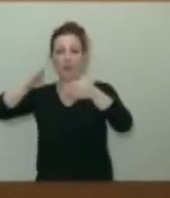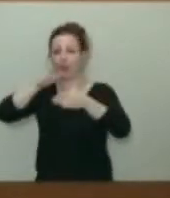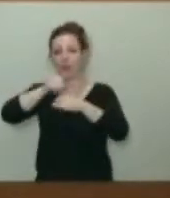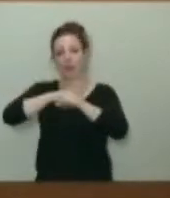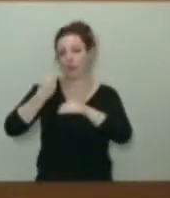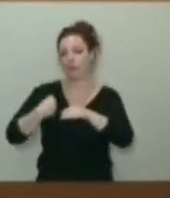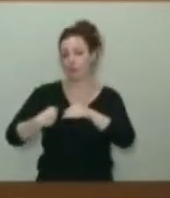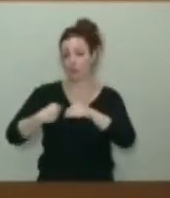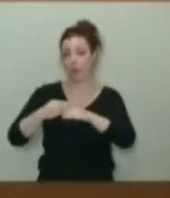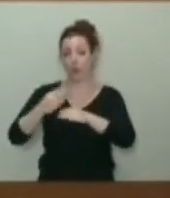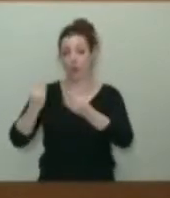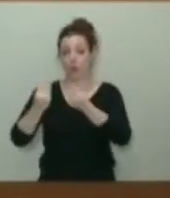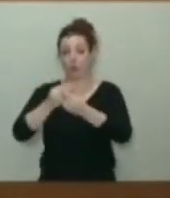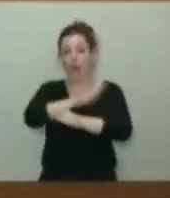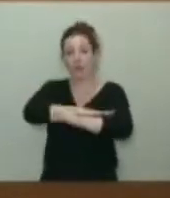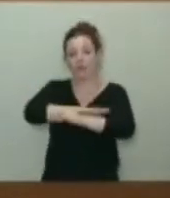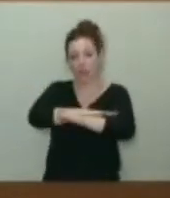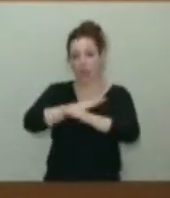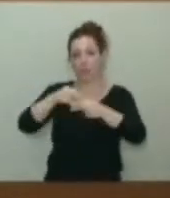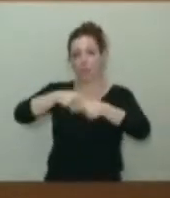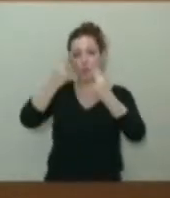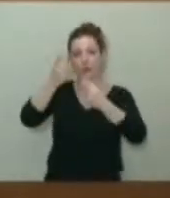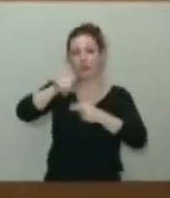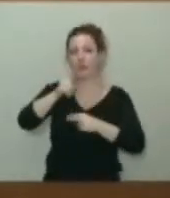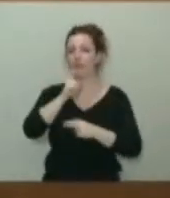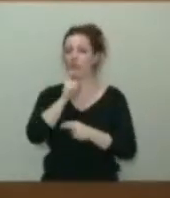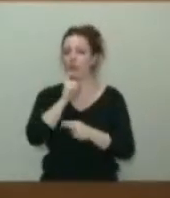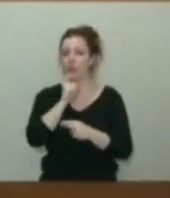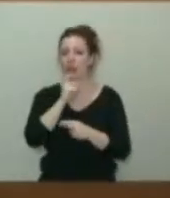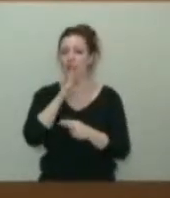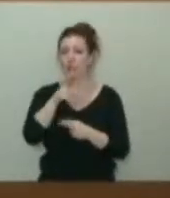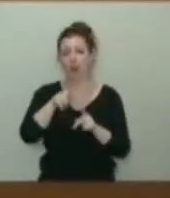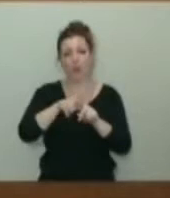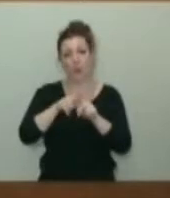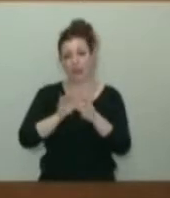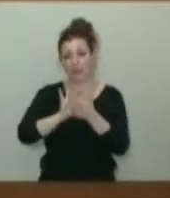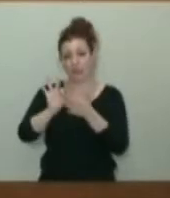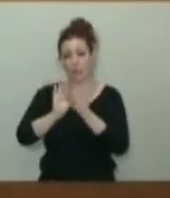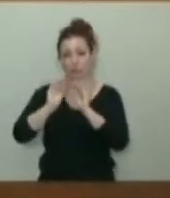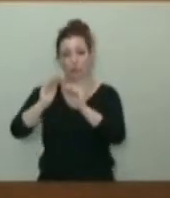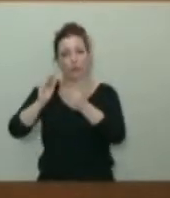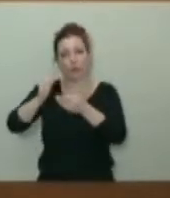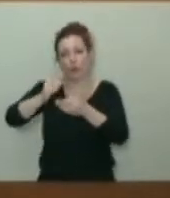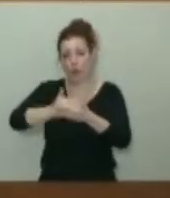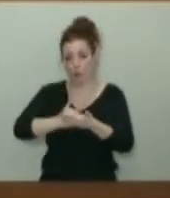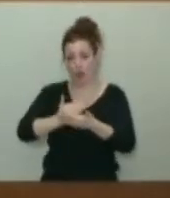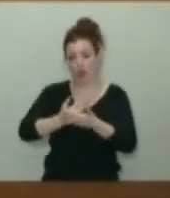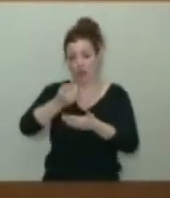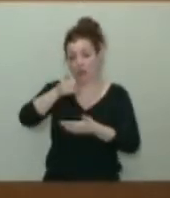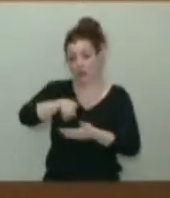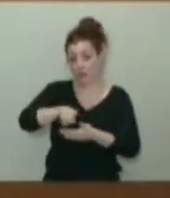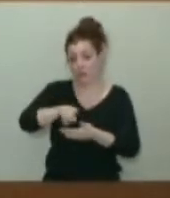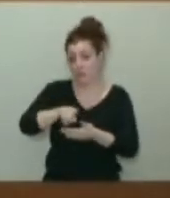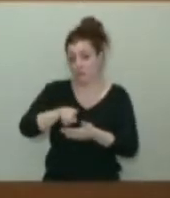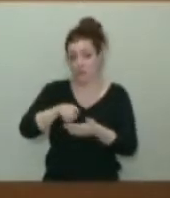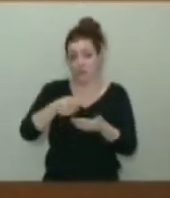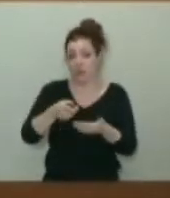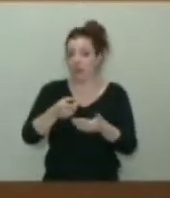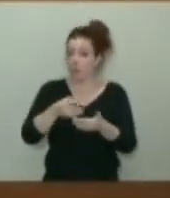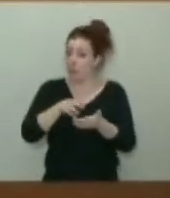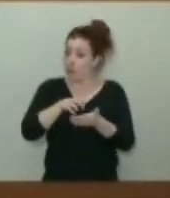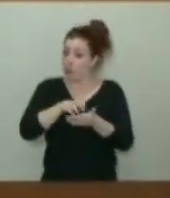Administración pública, y las dificultades que tienen fundamentalmente para cobrar sus servicios en tiempo y forma. Una inquietud que nos